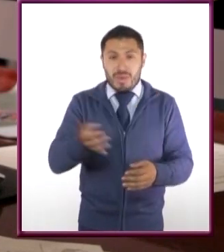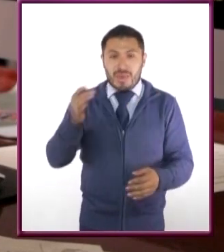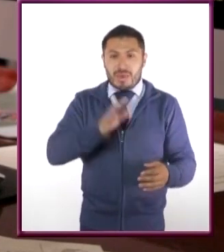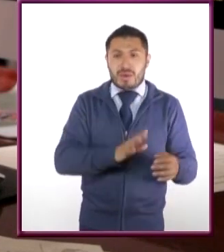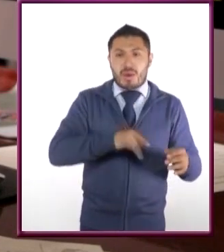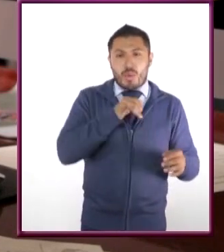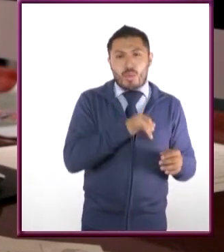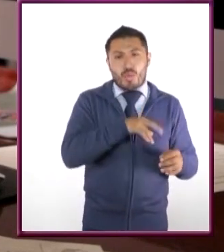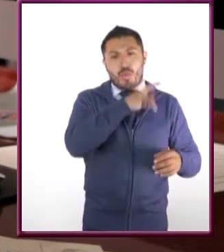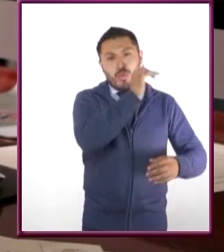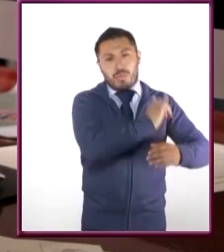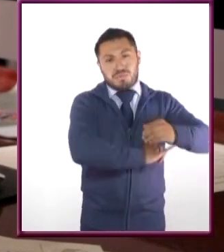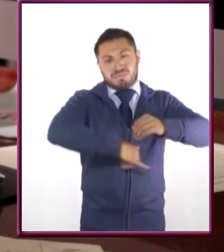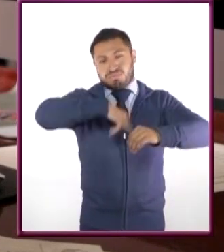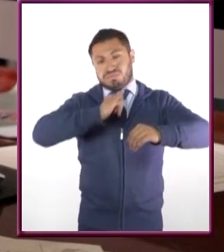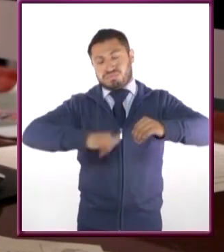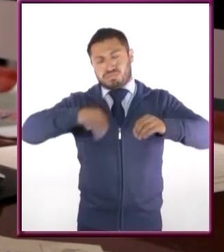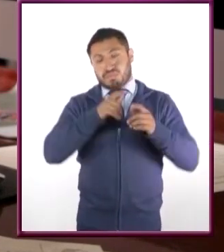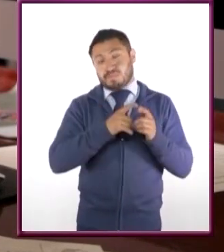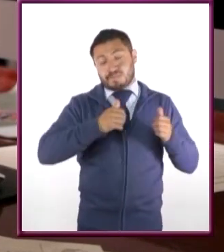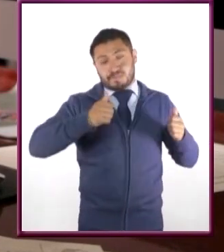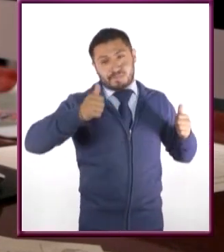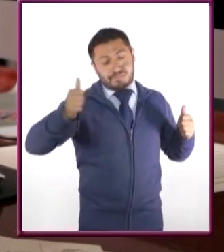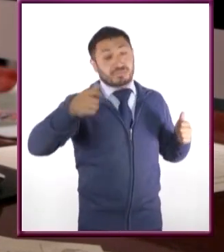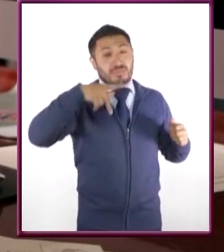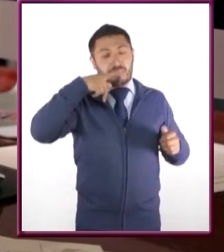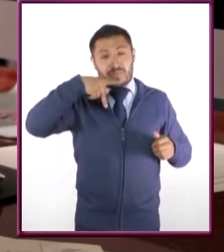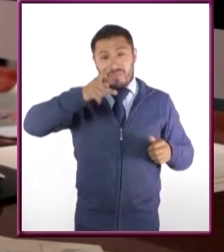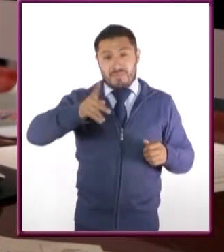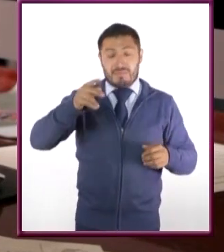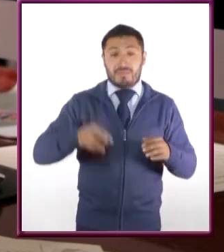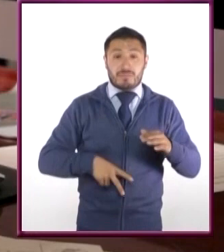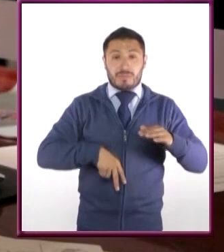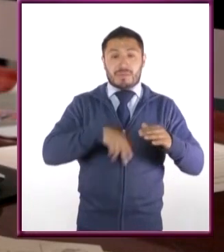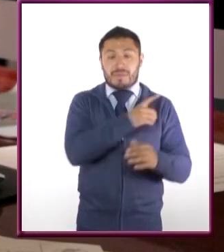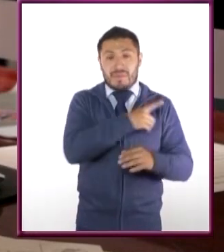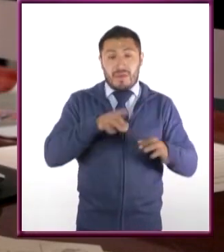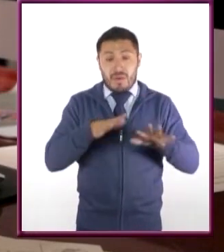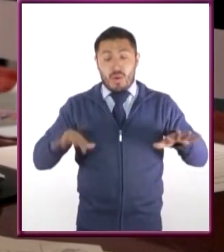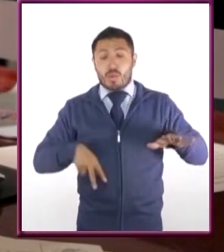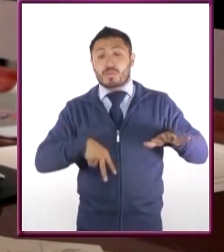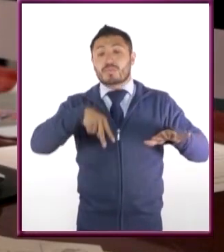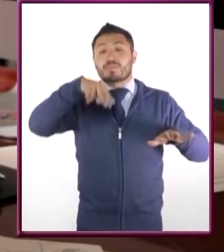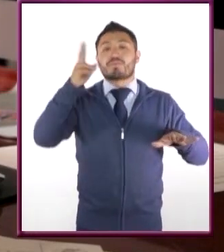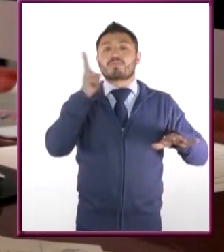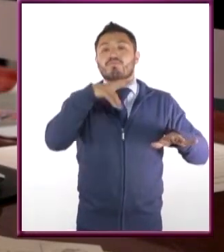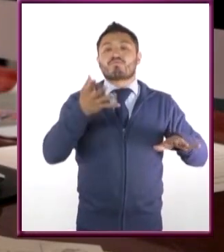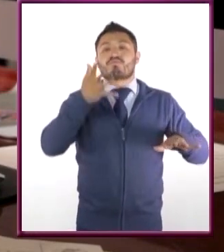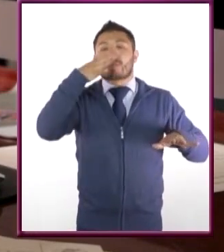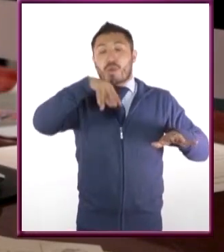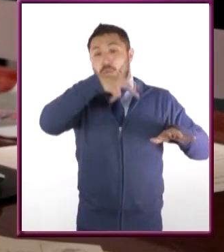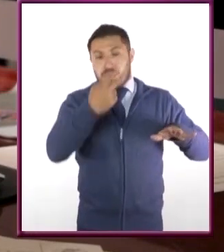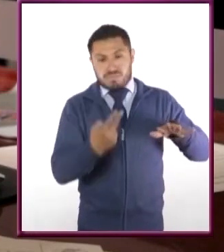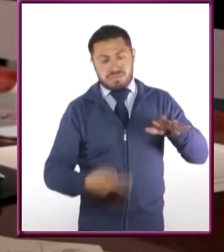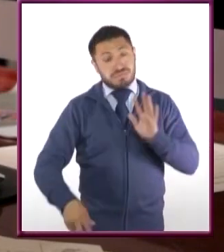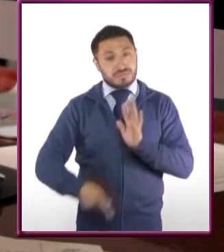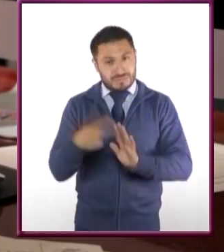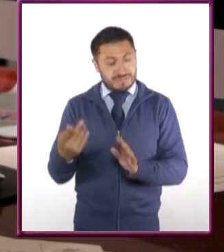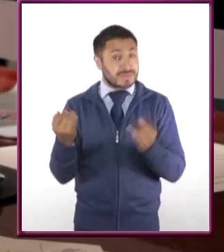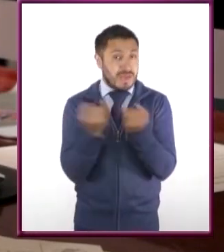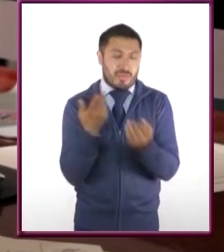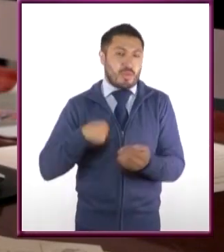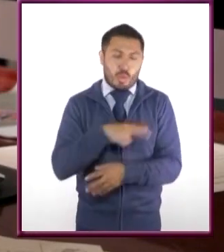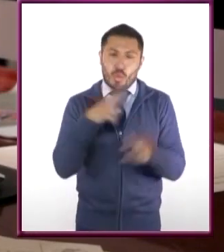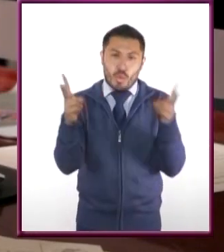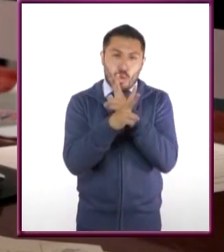a la superficie para respirar aire por pulmones igual que nosotros, ¿no? El récord de ballenas